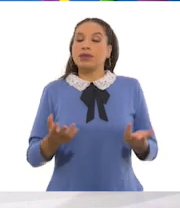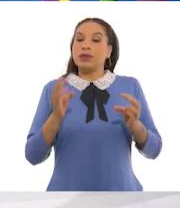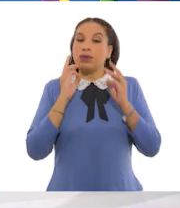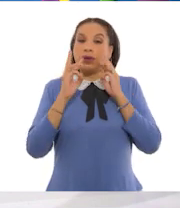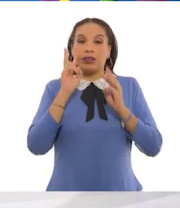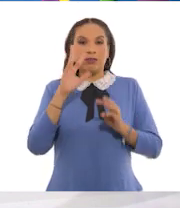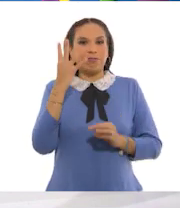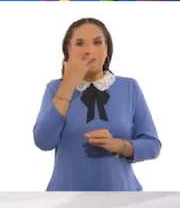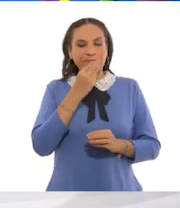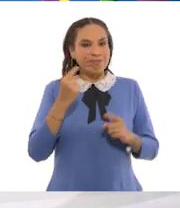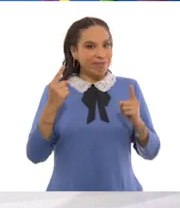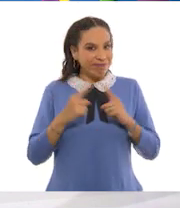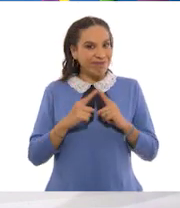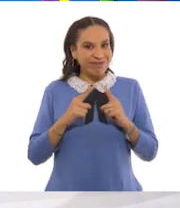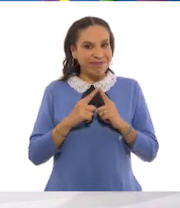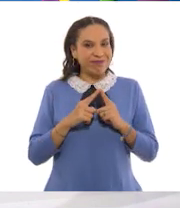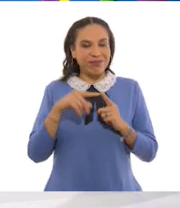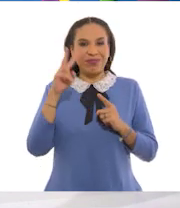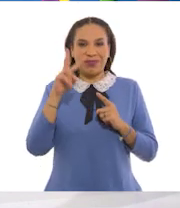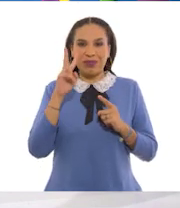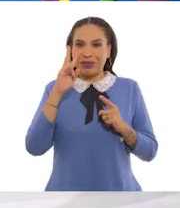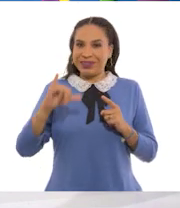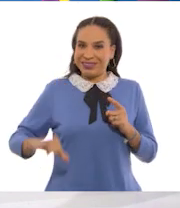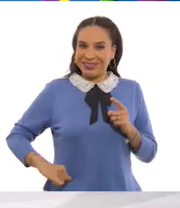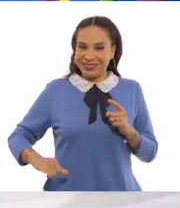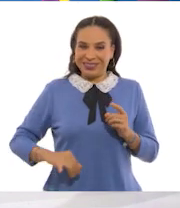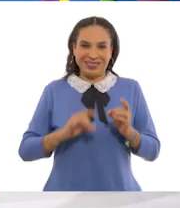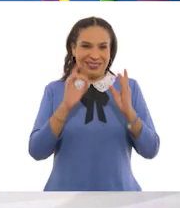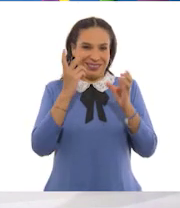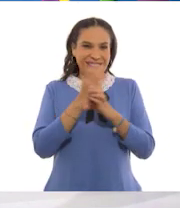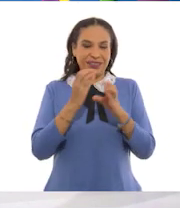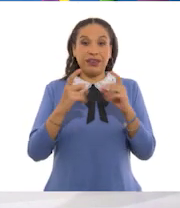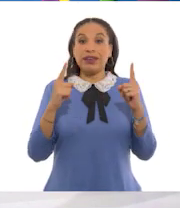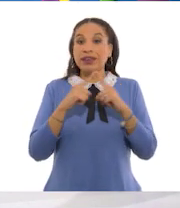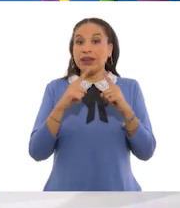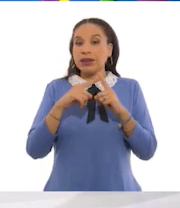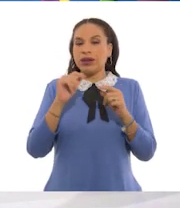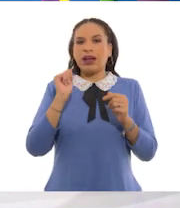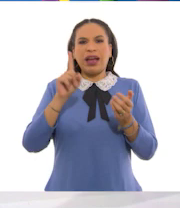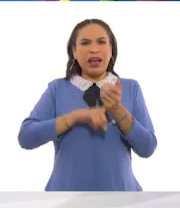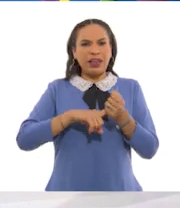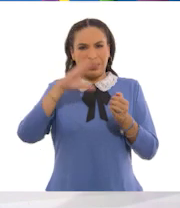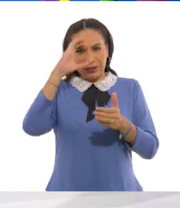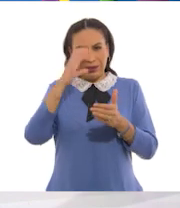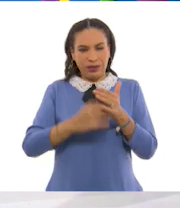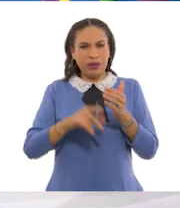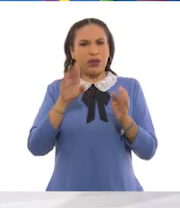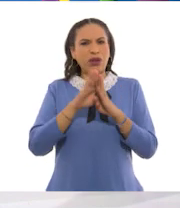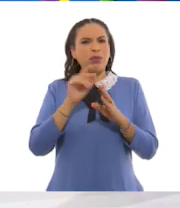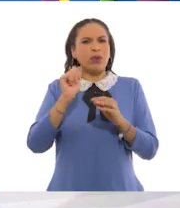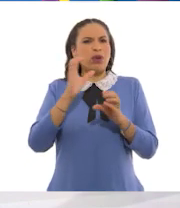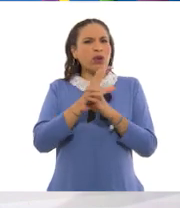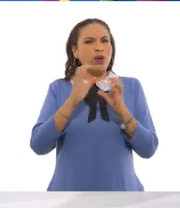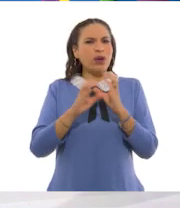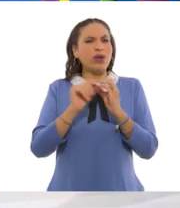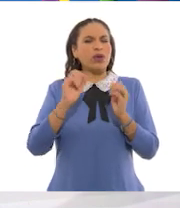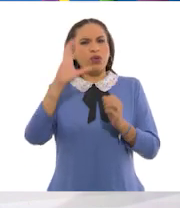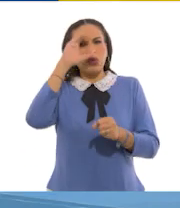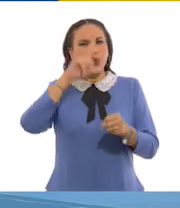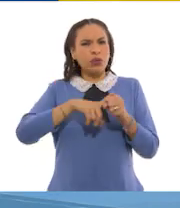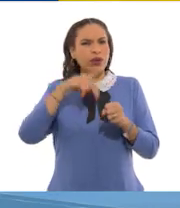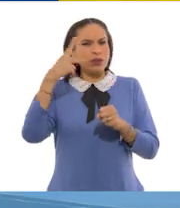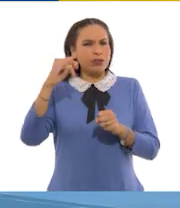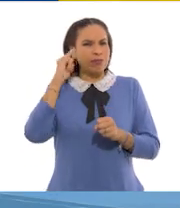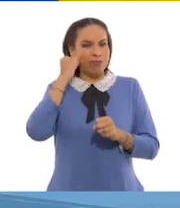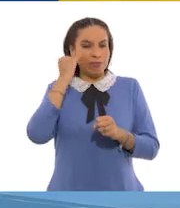¡Wow! ¡Qué bonita iglesia! Sin duda, qué interesante situación. Una iglesia cristiana con elementos de la cultura indígena.